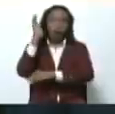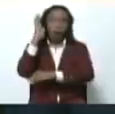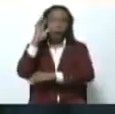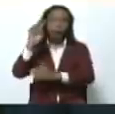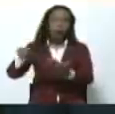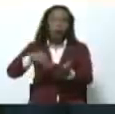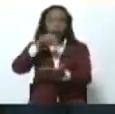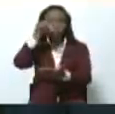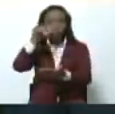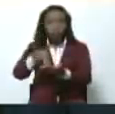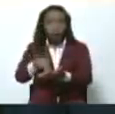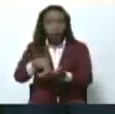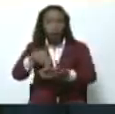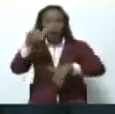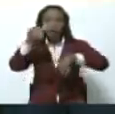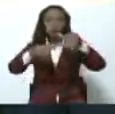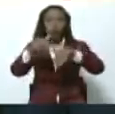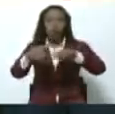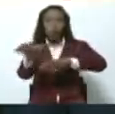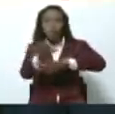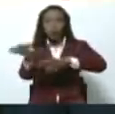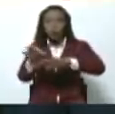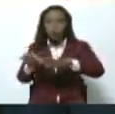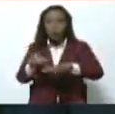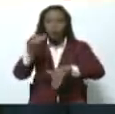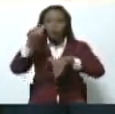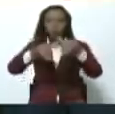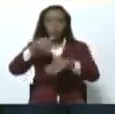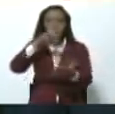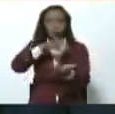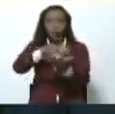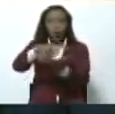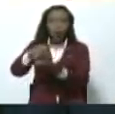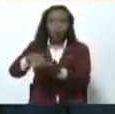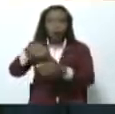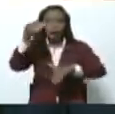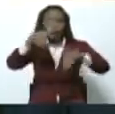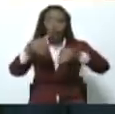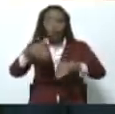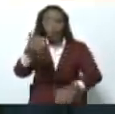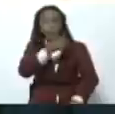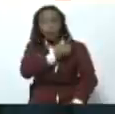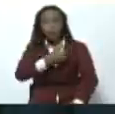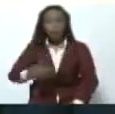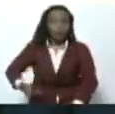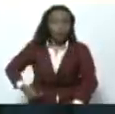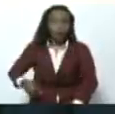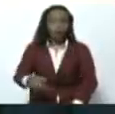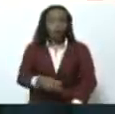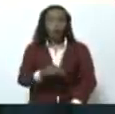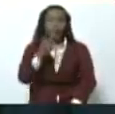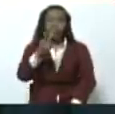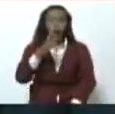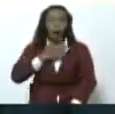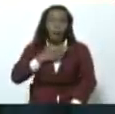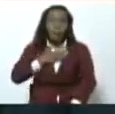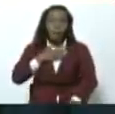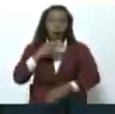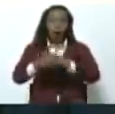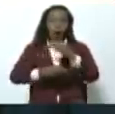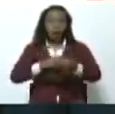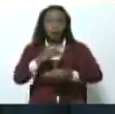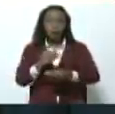Nacional, elecciones municipales, elecciones regionales, elecciones presidenciales, 2 me han tocado.